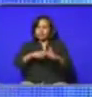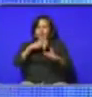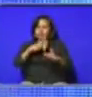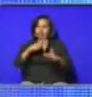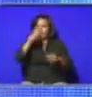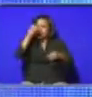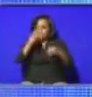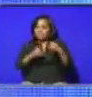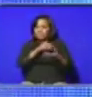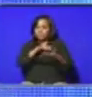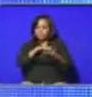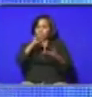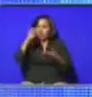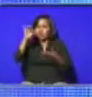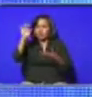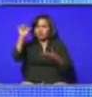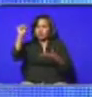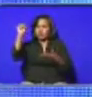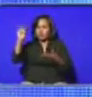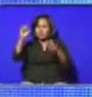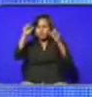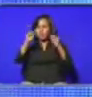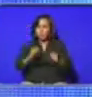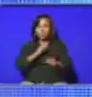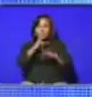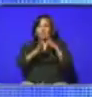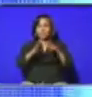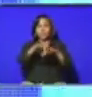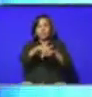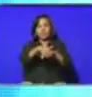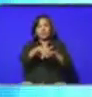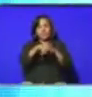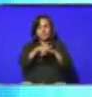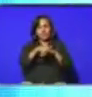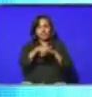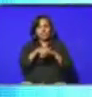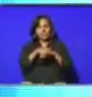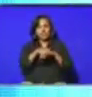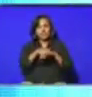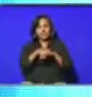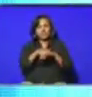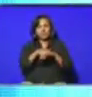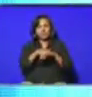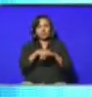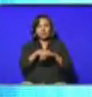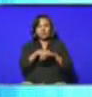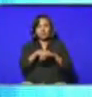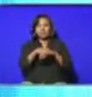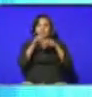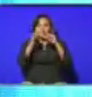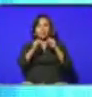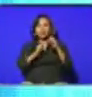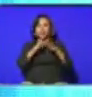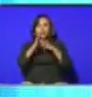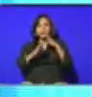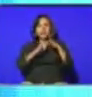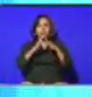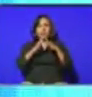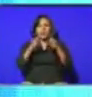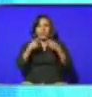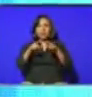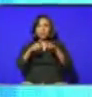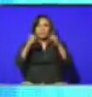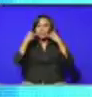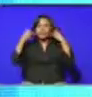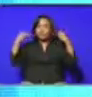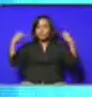y lo que tenga que ver con la relación de hotelería, por ejemplo, con los idiomas más relacionados con sus competencias, con un